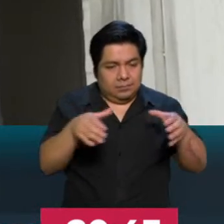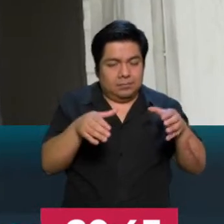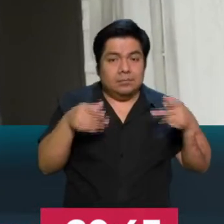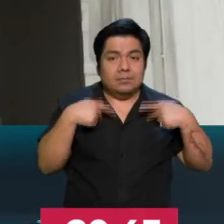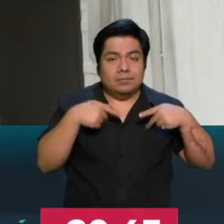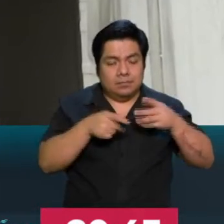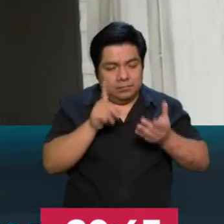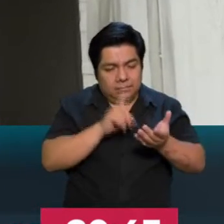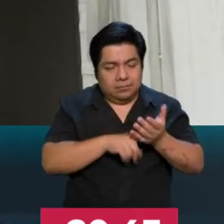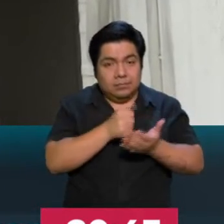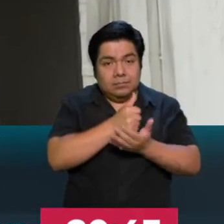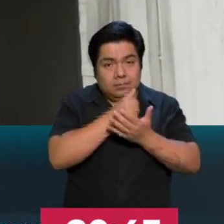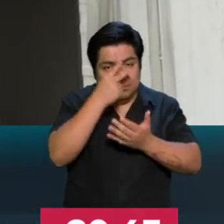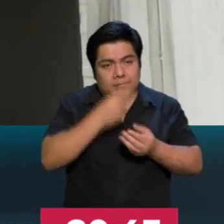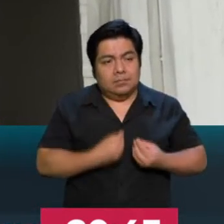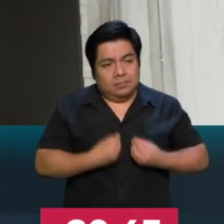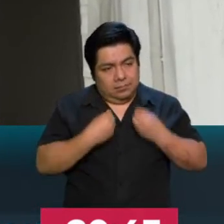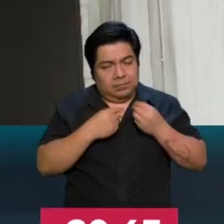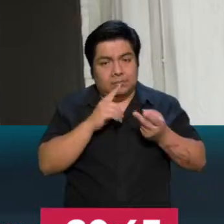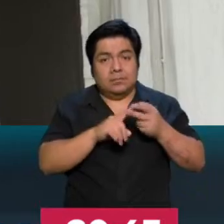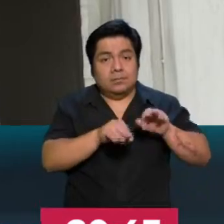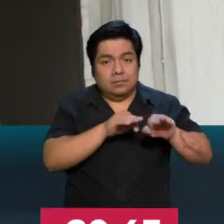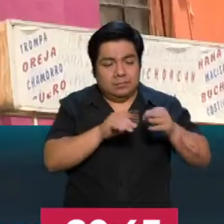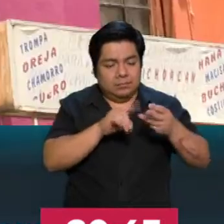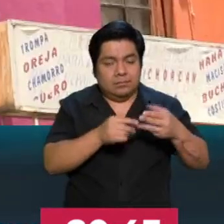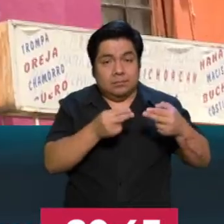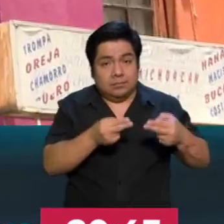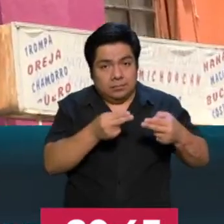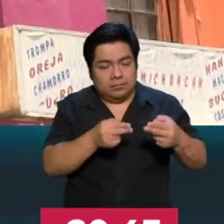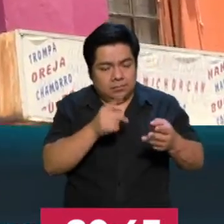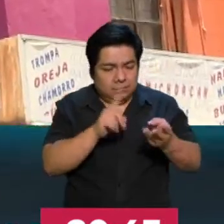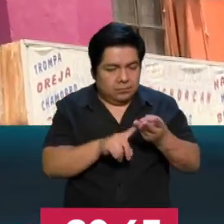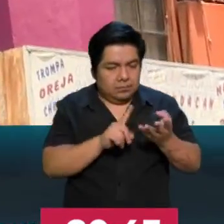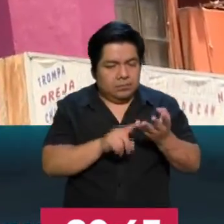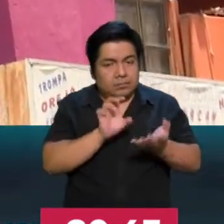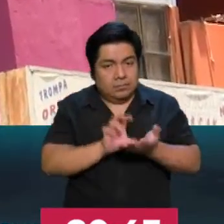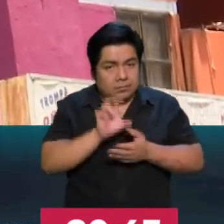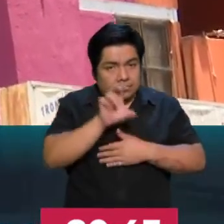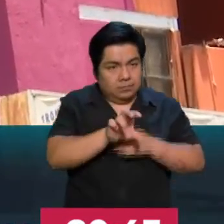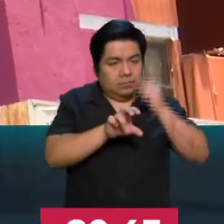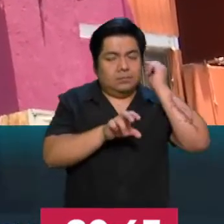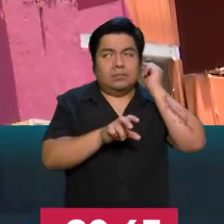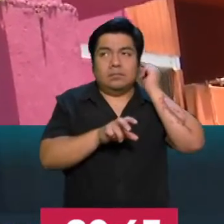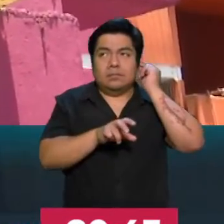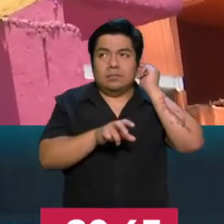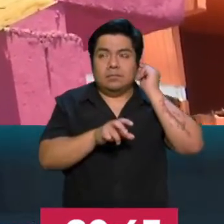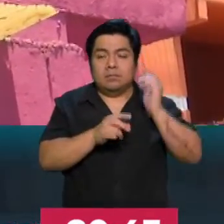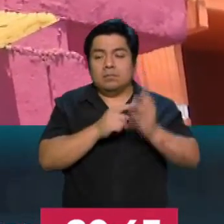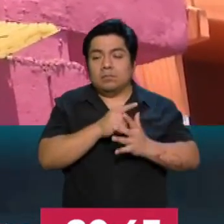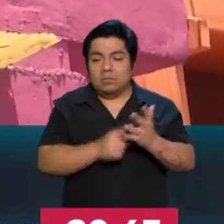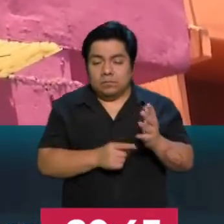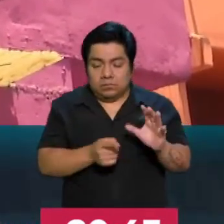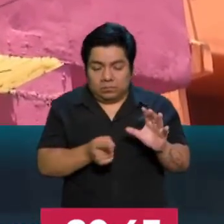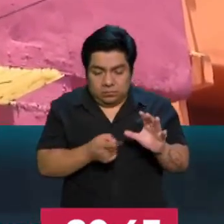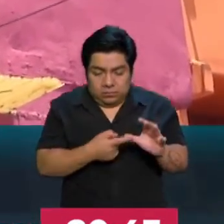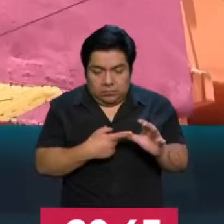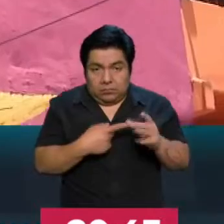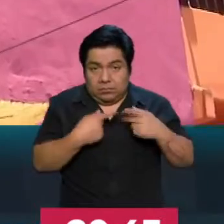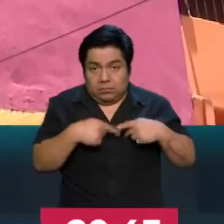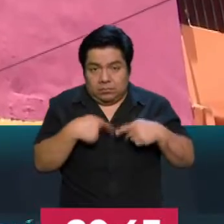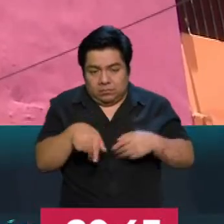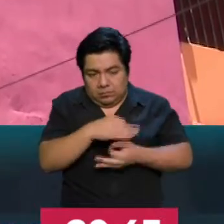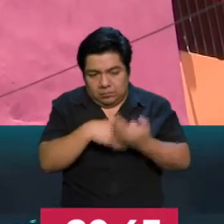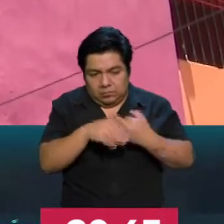y trabajan en la ciudad, para quienes tienen negocios, para quienes invierten, para los que le dan vida a